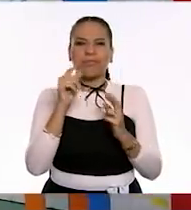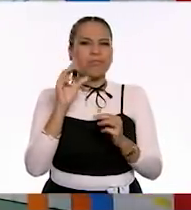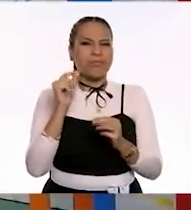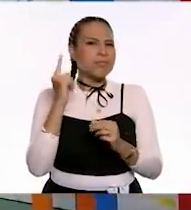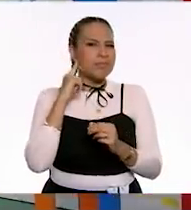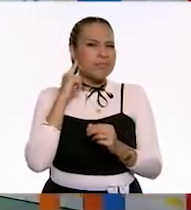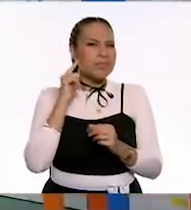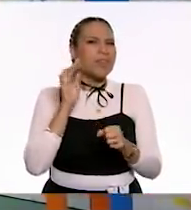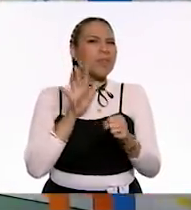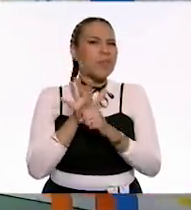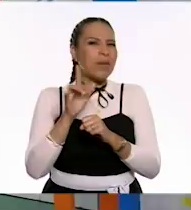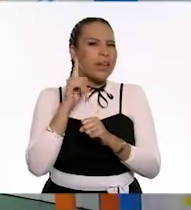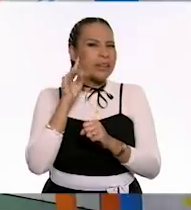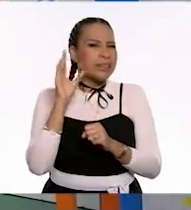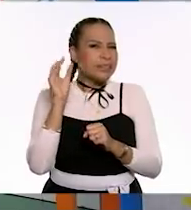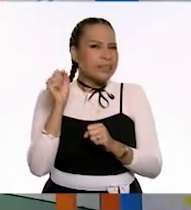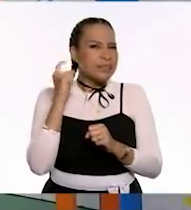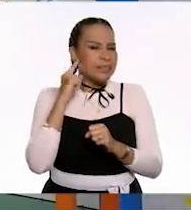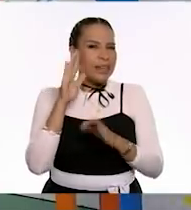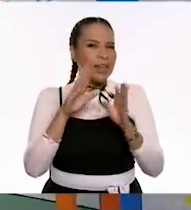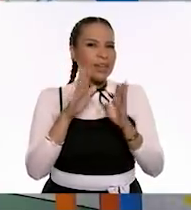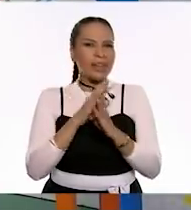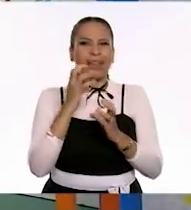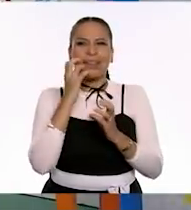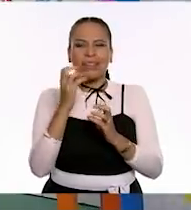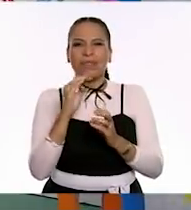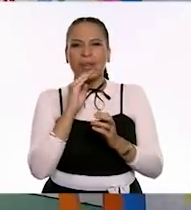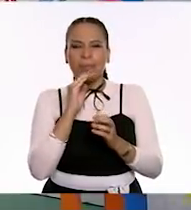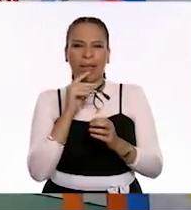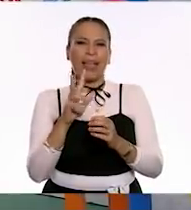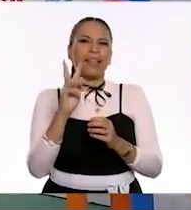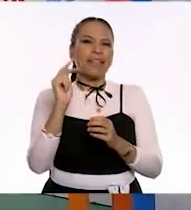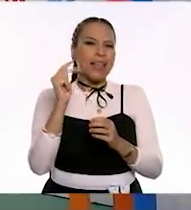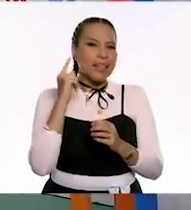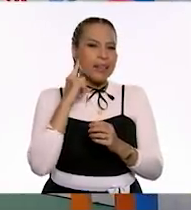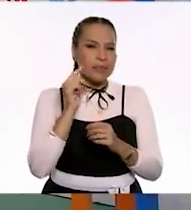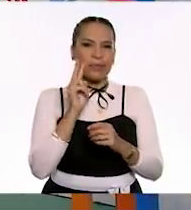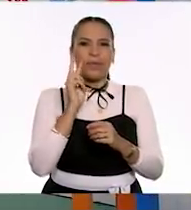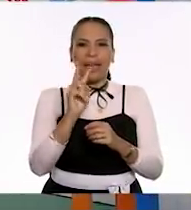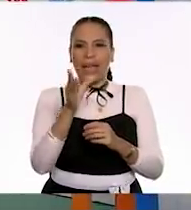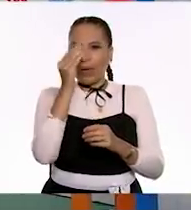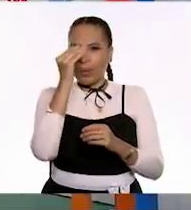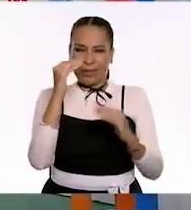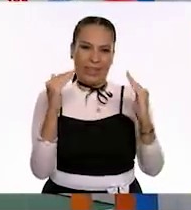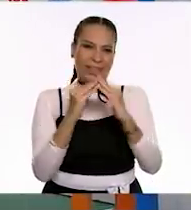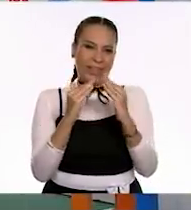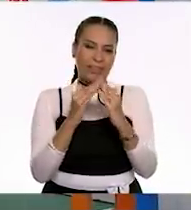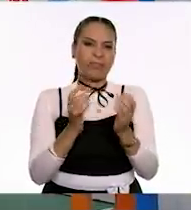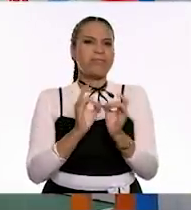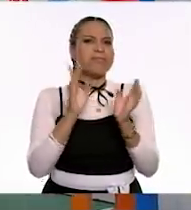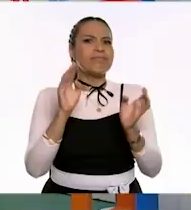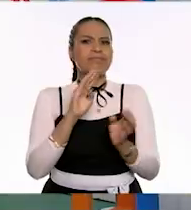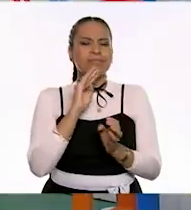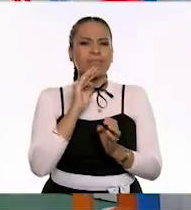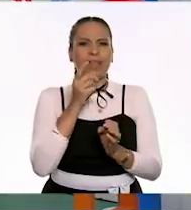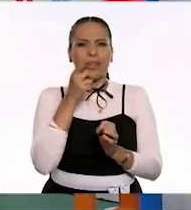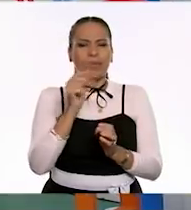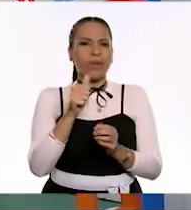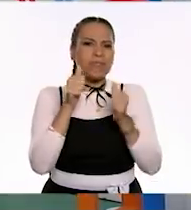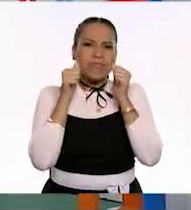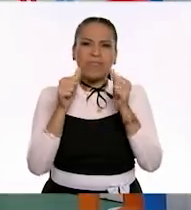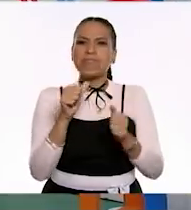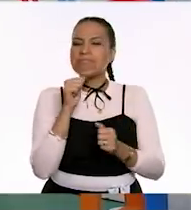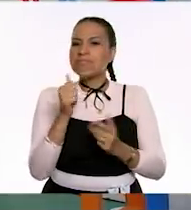detectar qué sonido es? Y luego citas a tu mamá y luego estás viendo la tele, estás viendo Aprende en Casa y de repente tu mamá te habla, pero no le